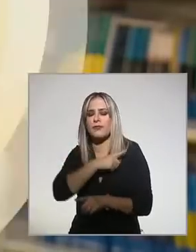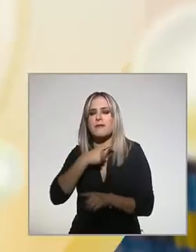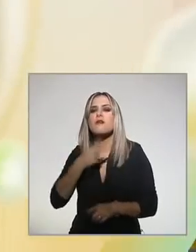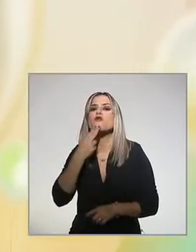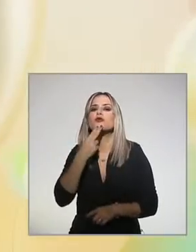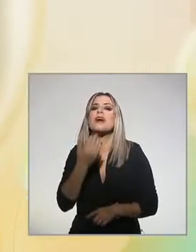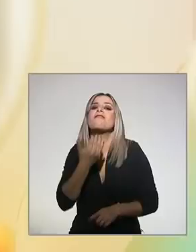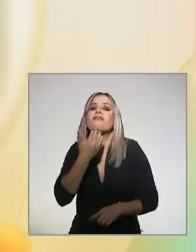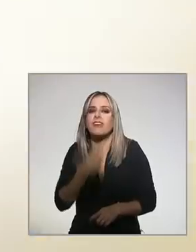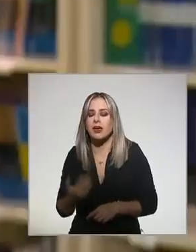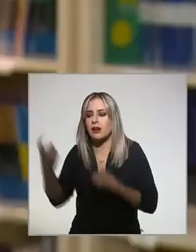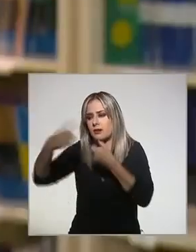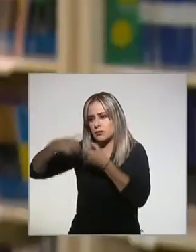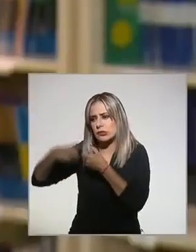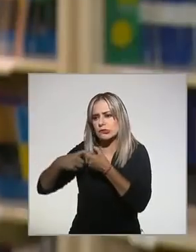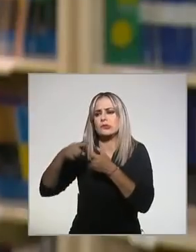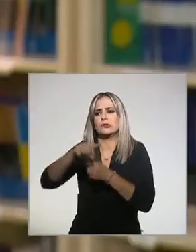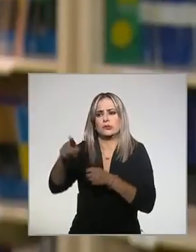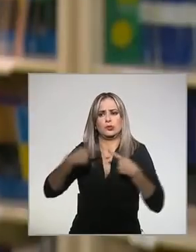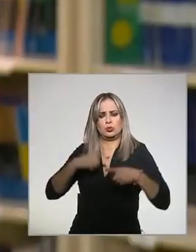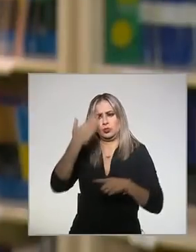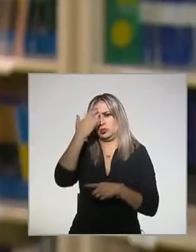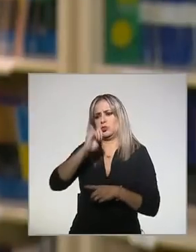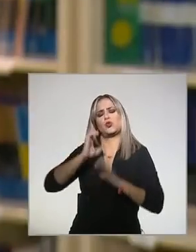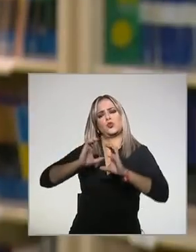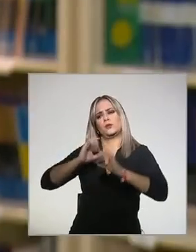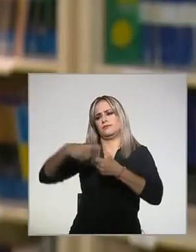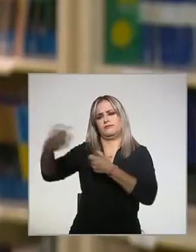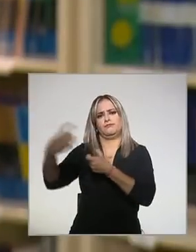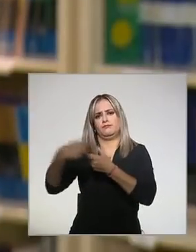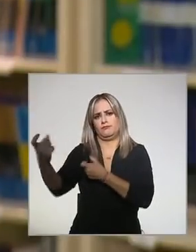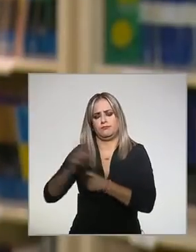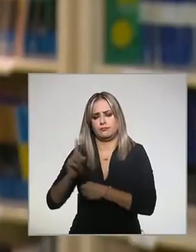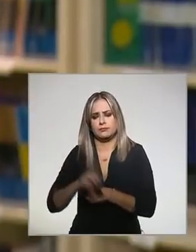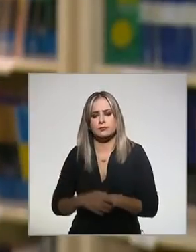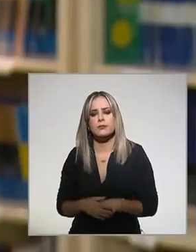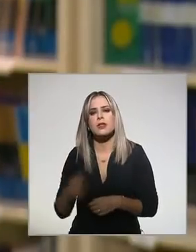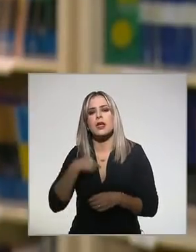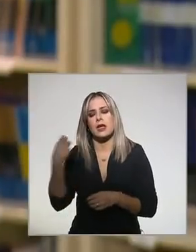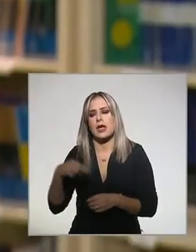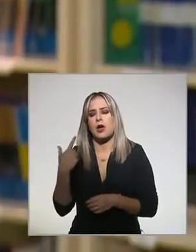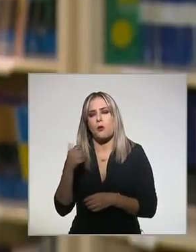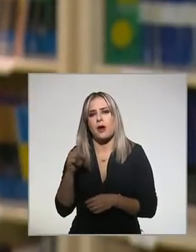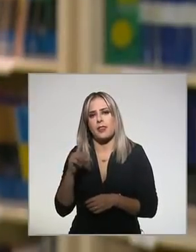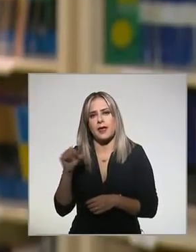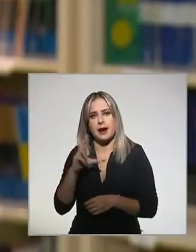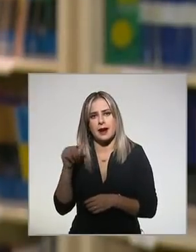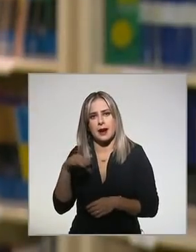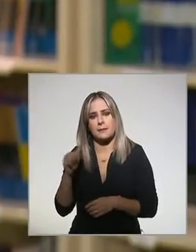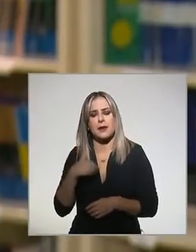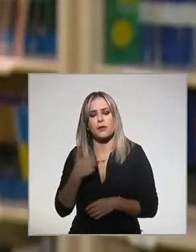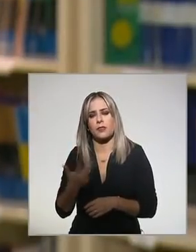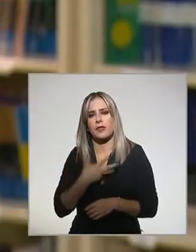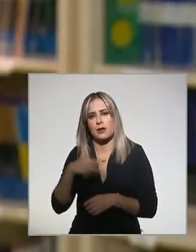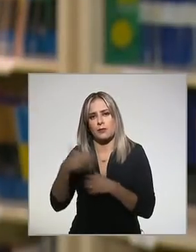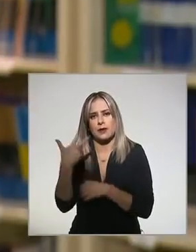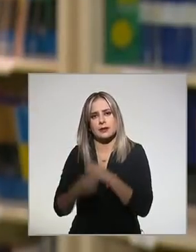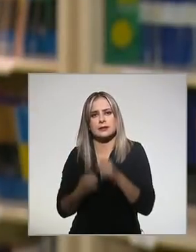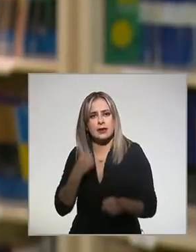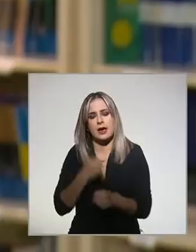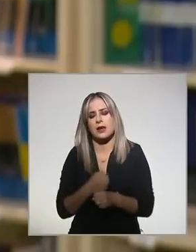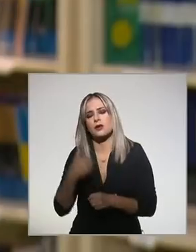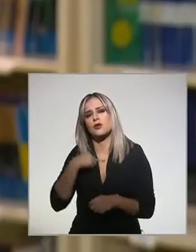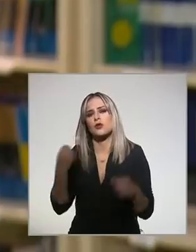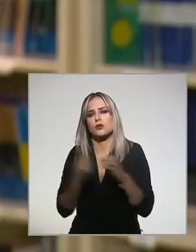verdad no te debería de seguir. Me llamo Enith Abril Manríquez Guadarrama, tengo 13 años y